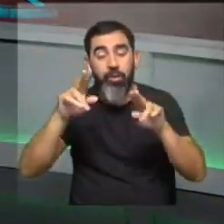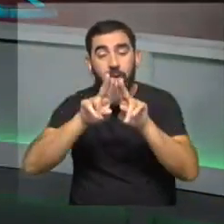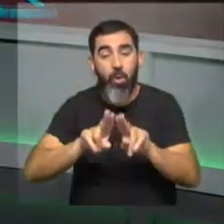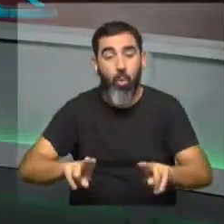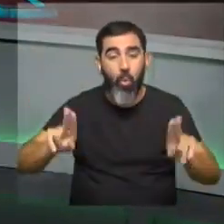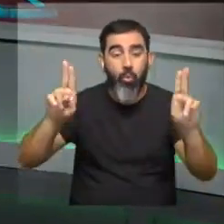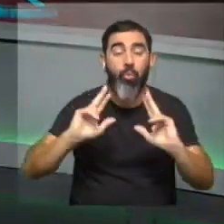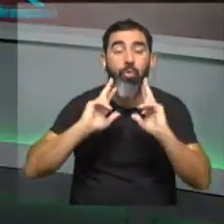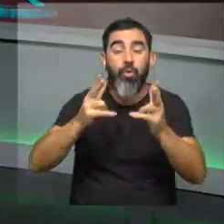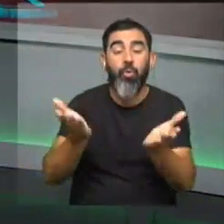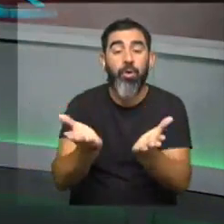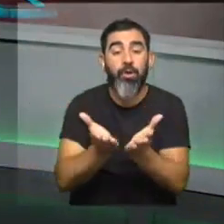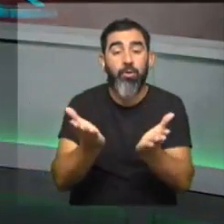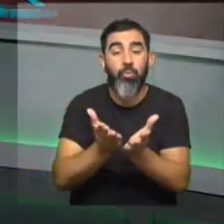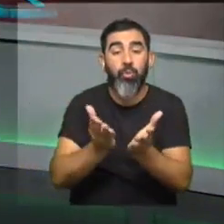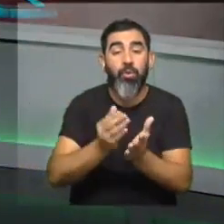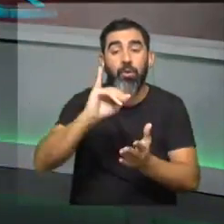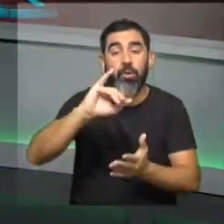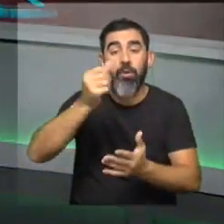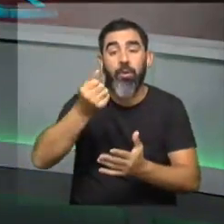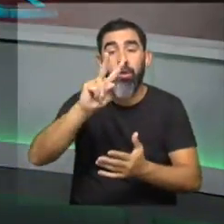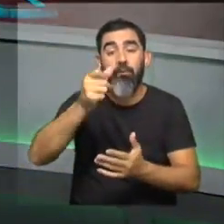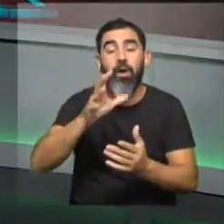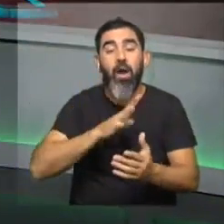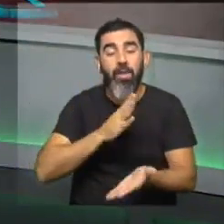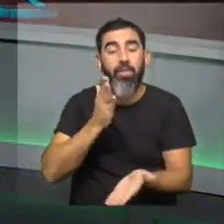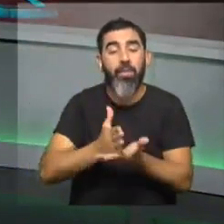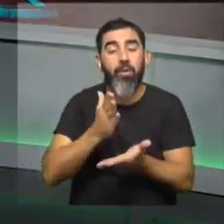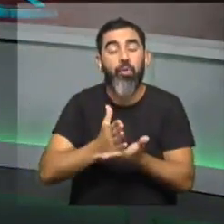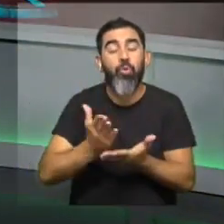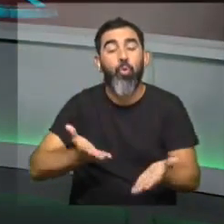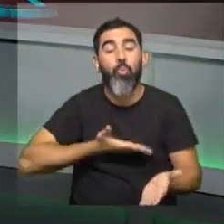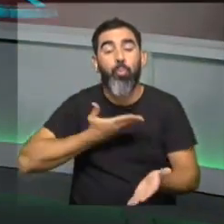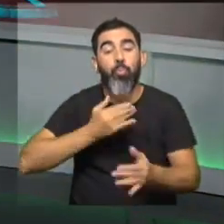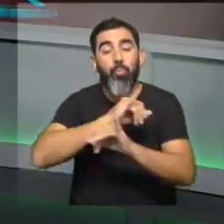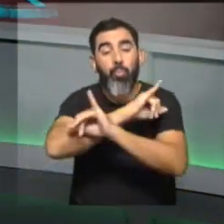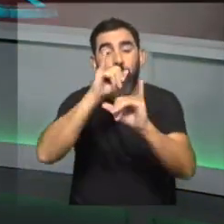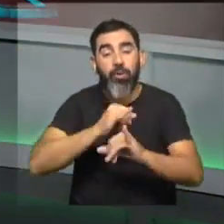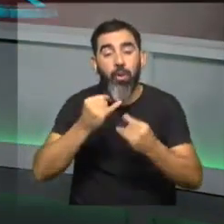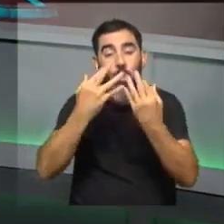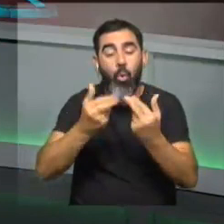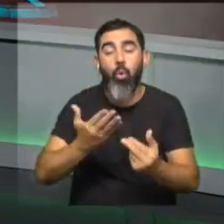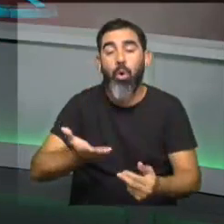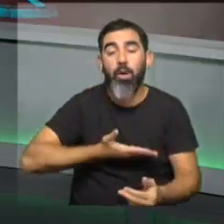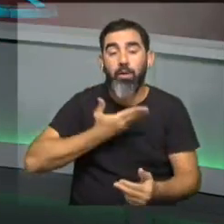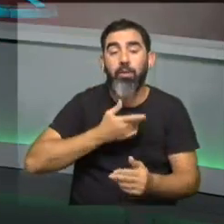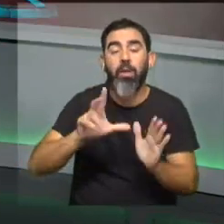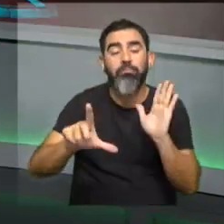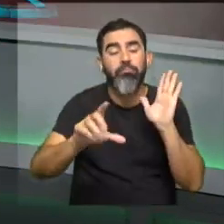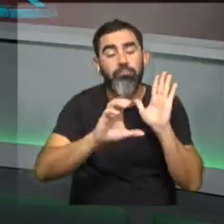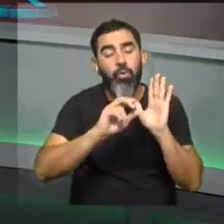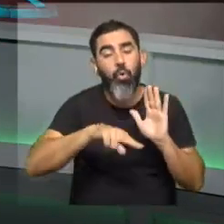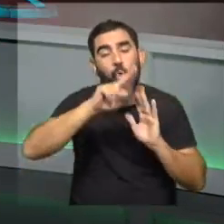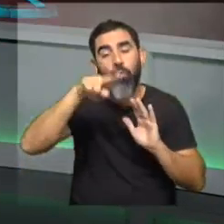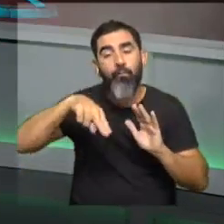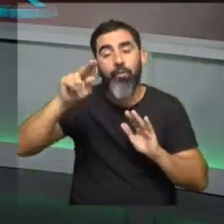Pedernera, dijo que los estudiantes del IABA están ejerciendo su derecho a la protesta pacífica, a organizarse y reclamar, y que eso está establecido en la Convención